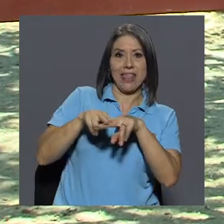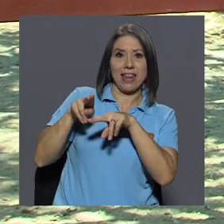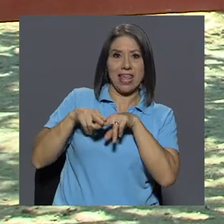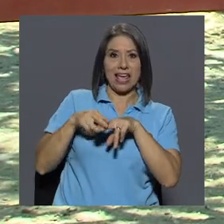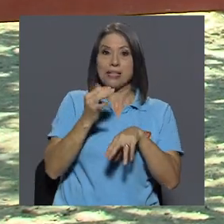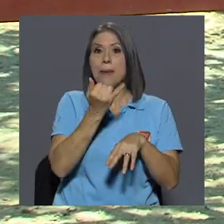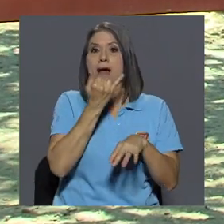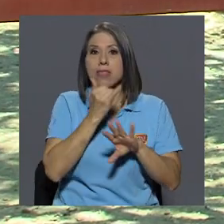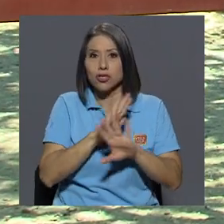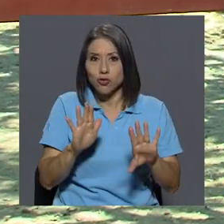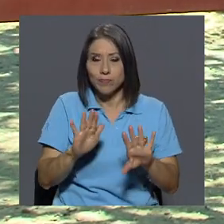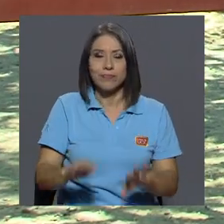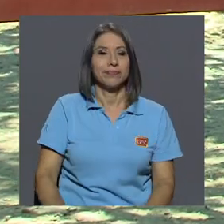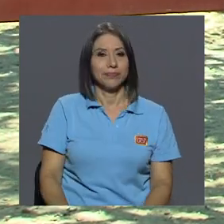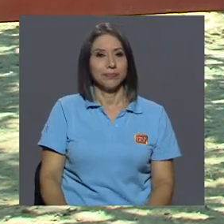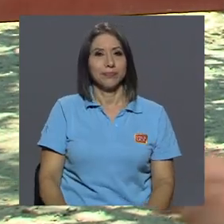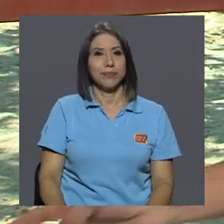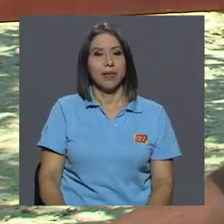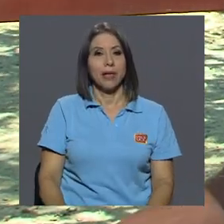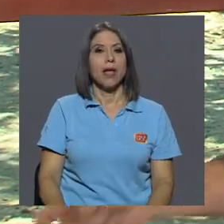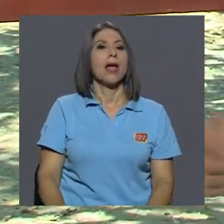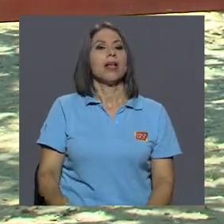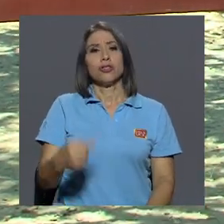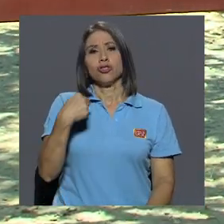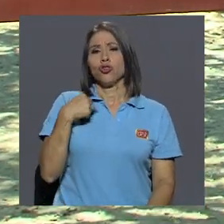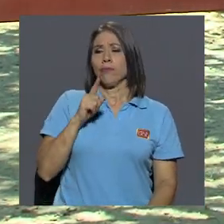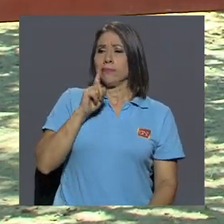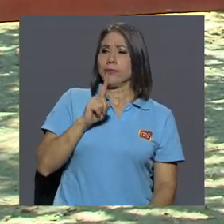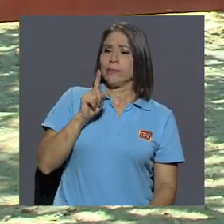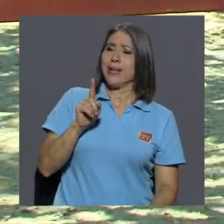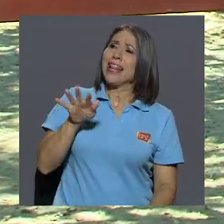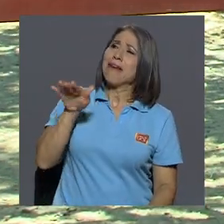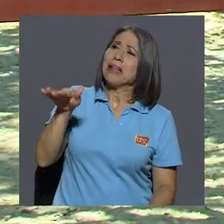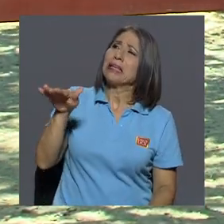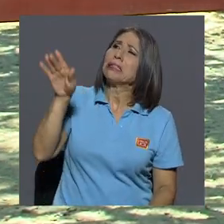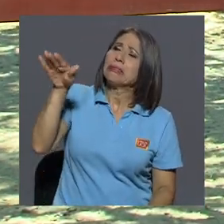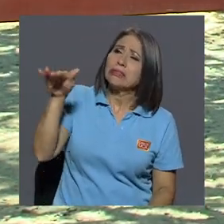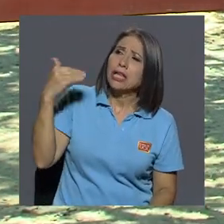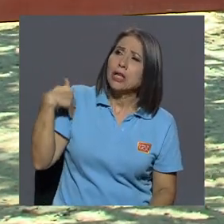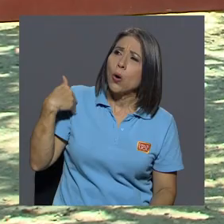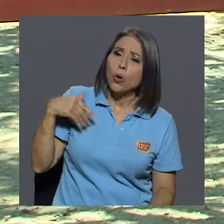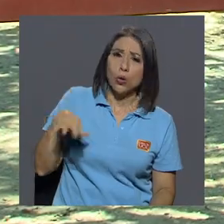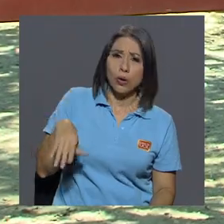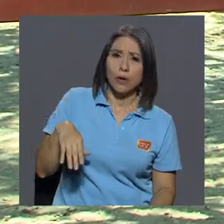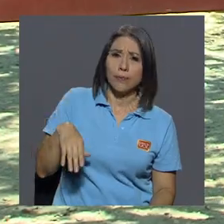Ok. Entonces, yo le hablé de abajo. Oiga, señor,